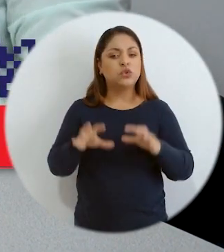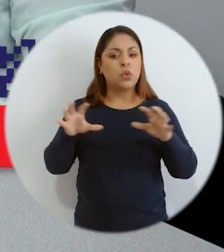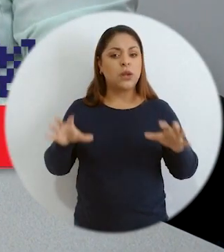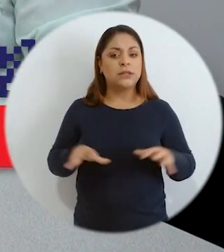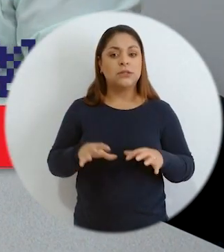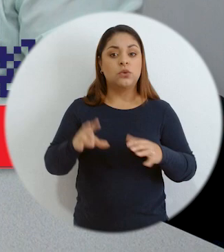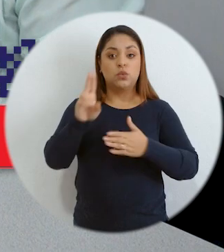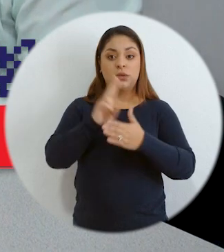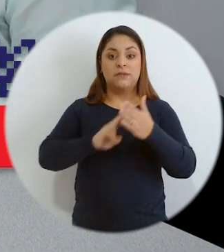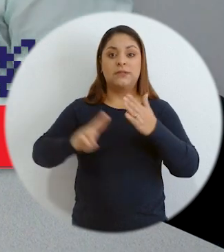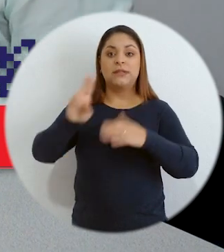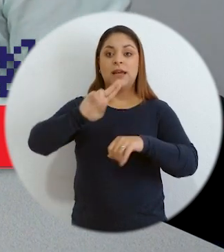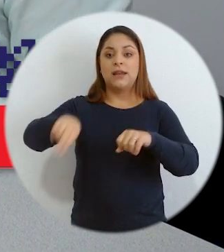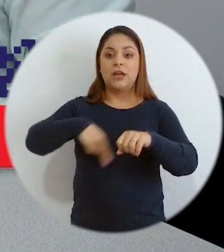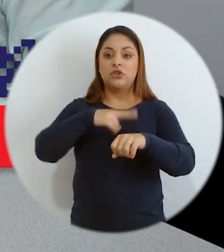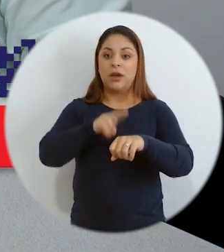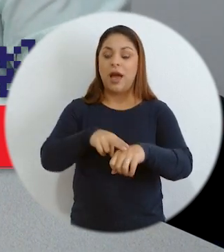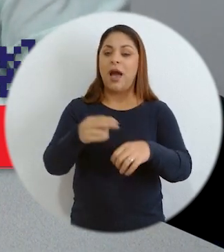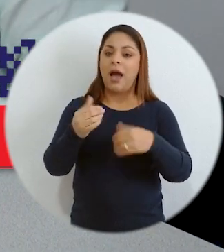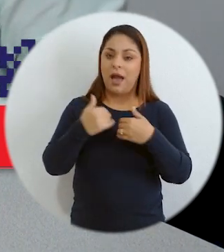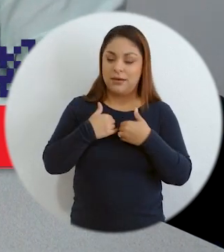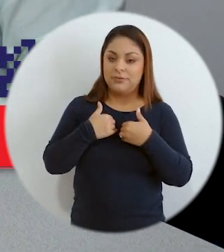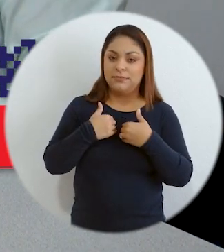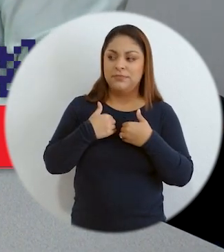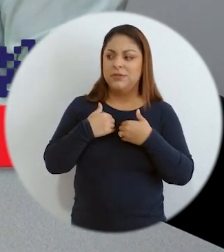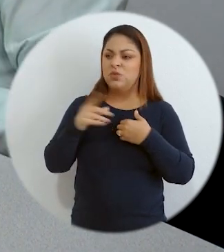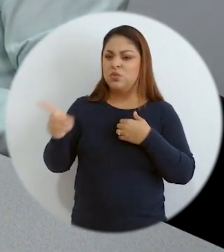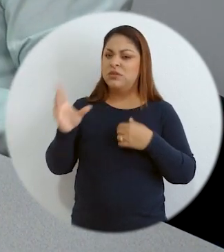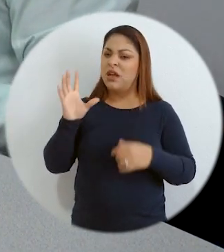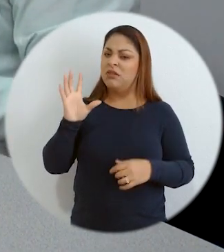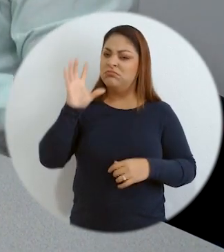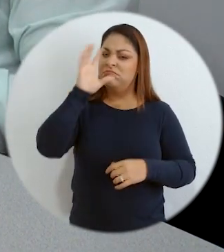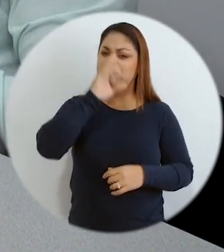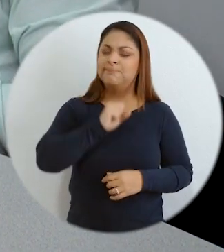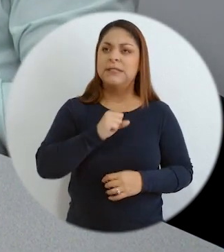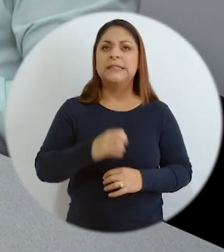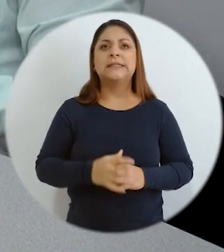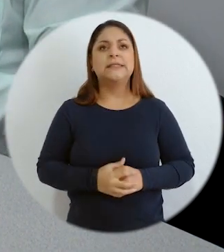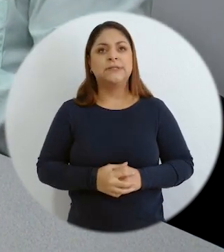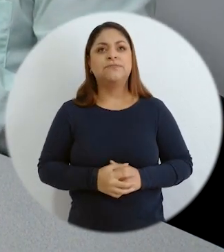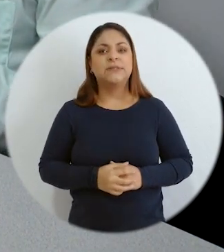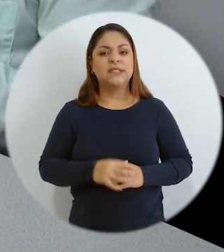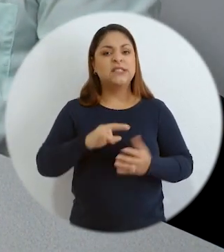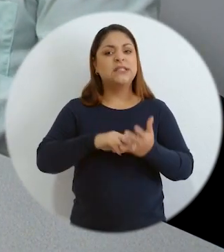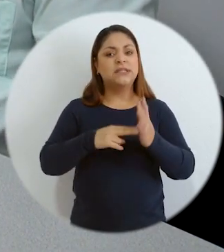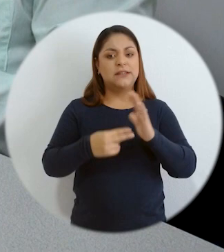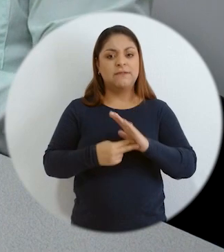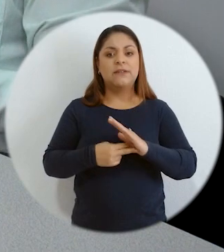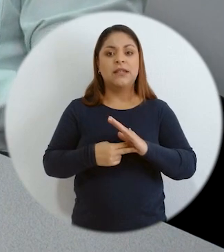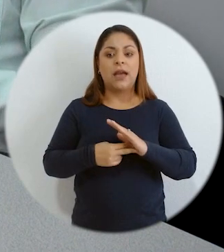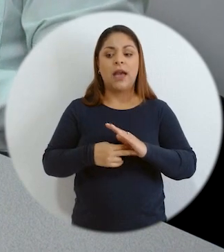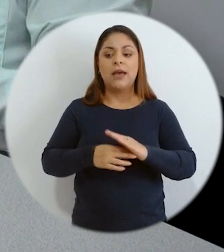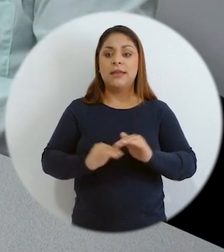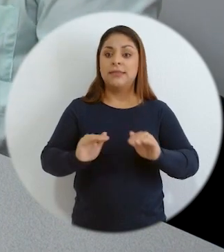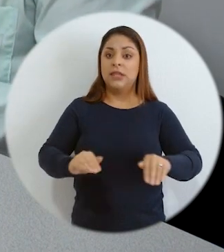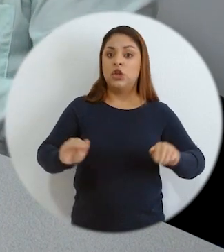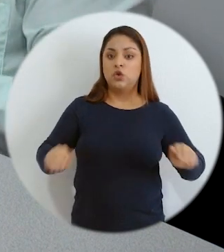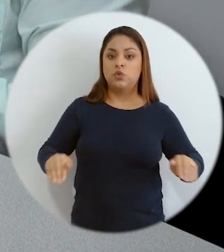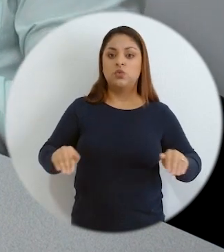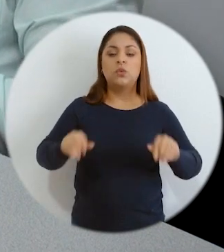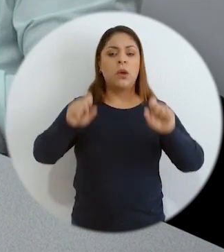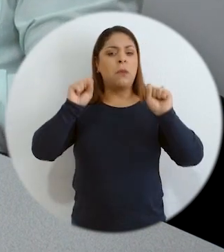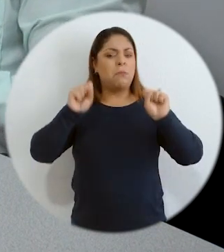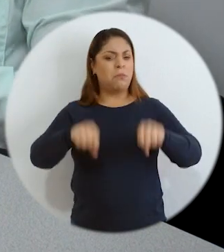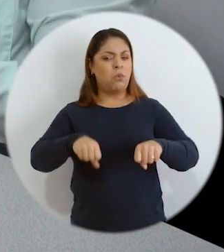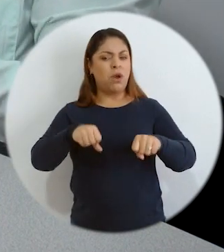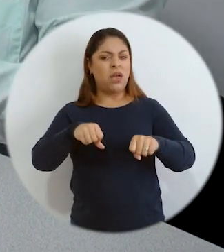de los estudios que se han realizado en la Universidad Nacional, identifica usted que puedan inclinar la balanza en que un niño o una